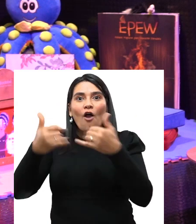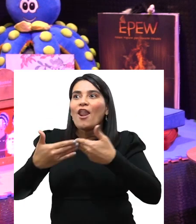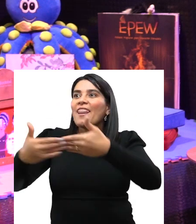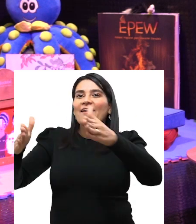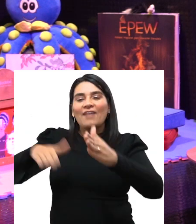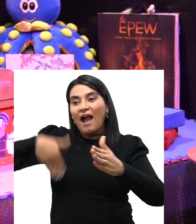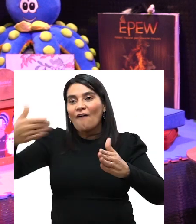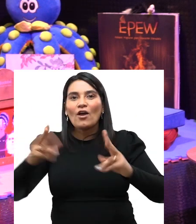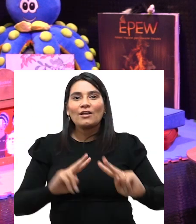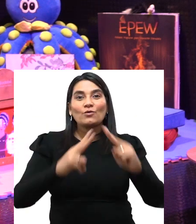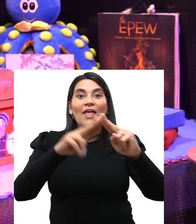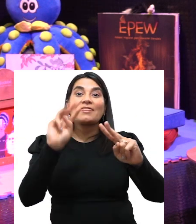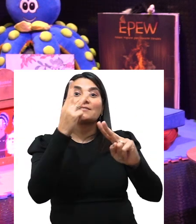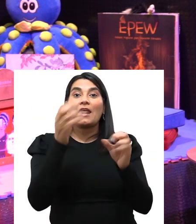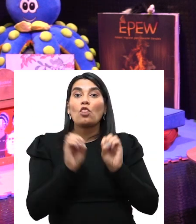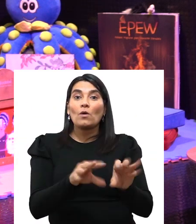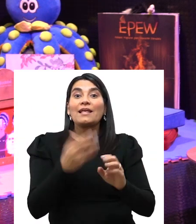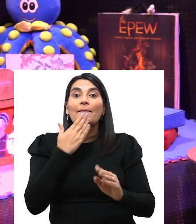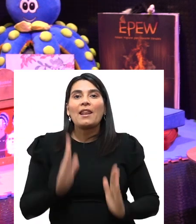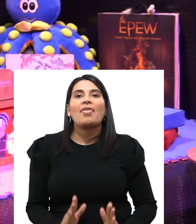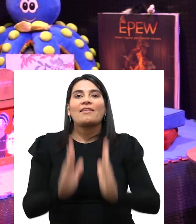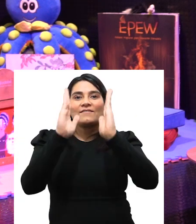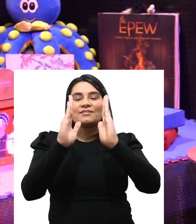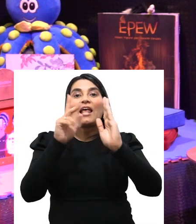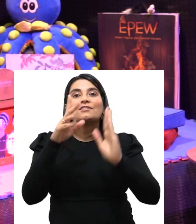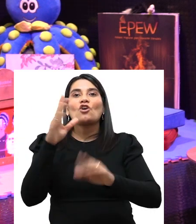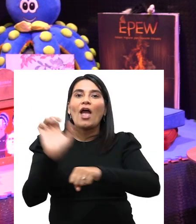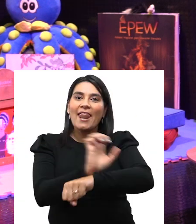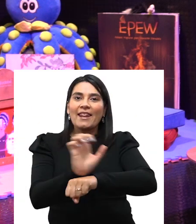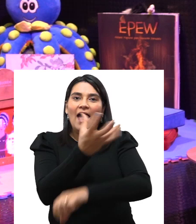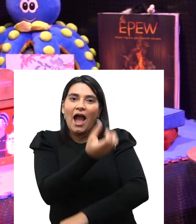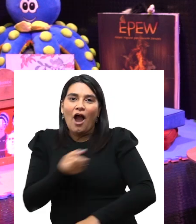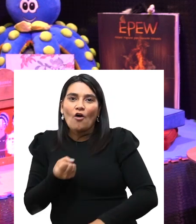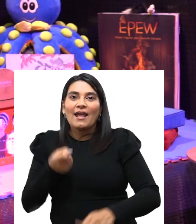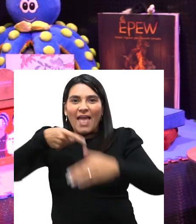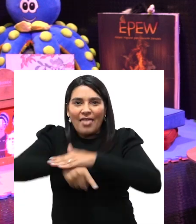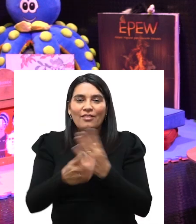un tercer educador y edificaciones con eficiencia energética y calidad del aire interior.